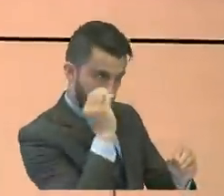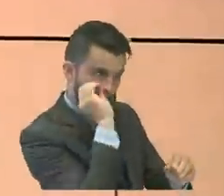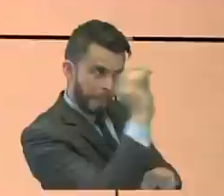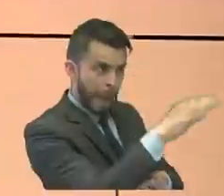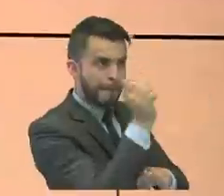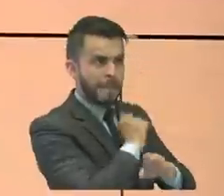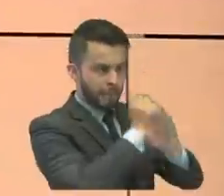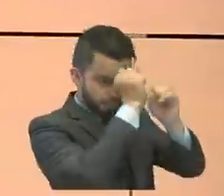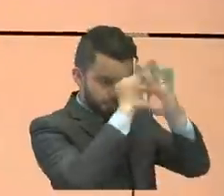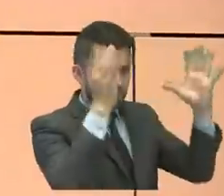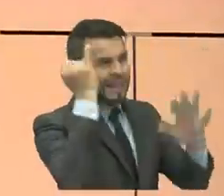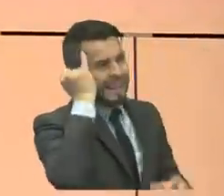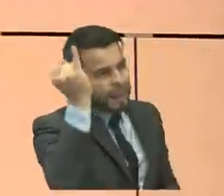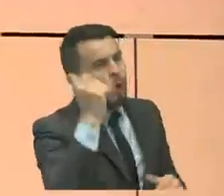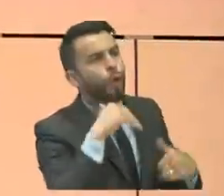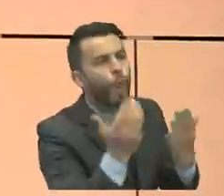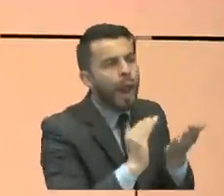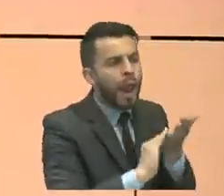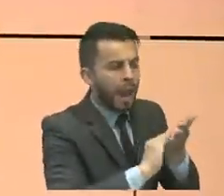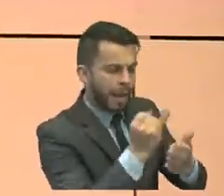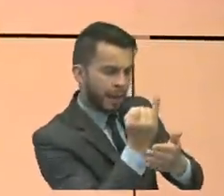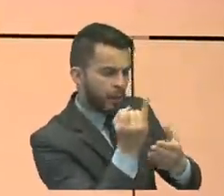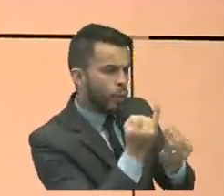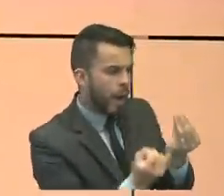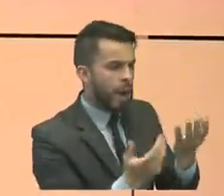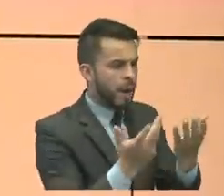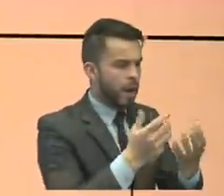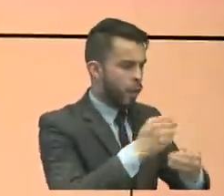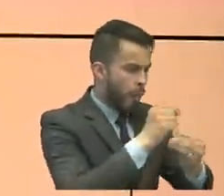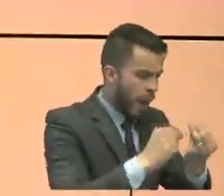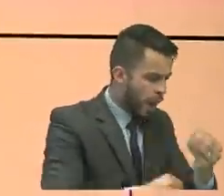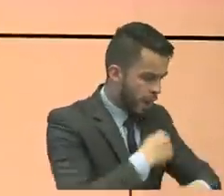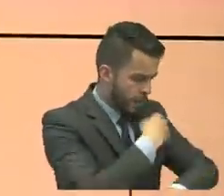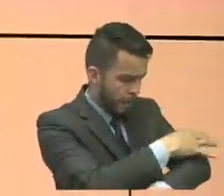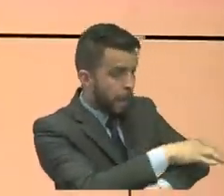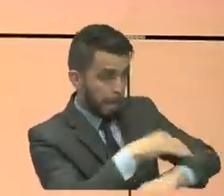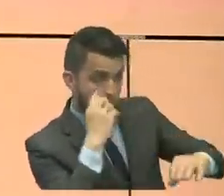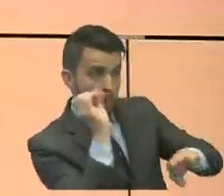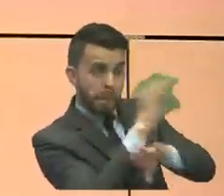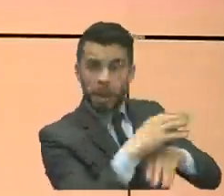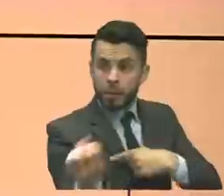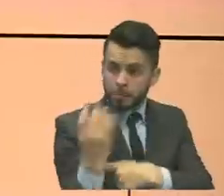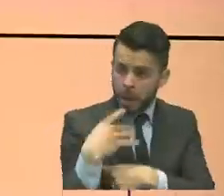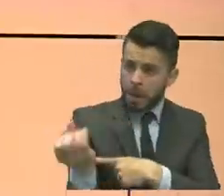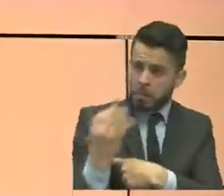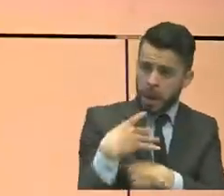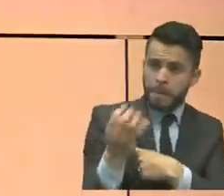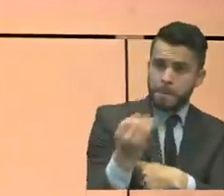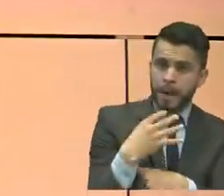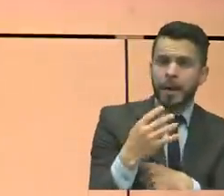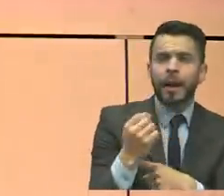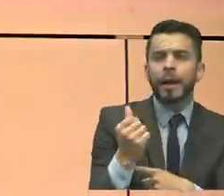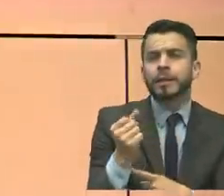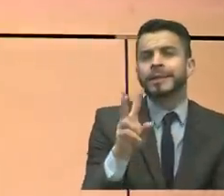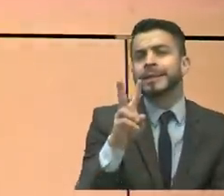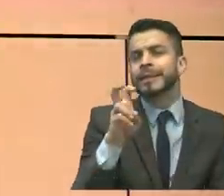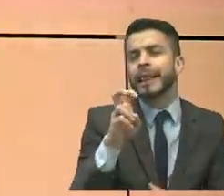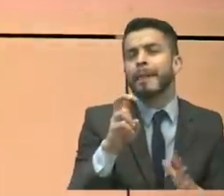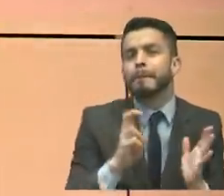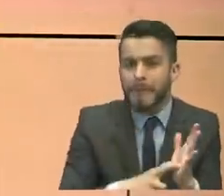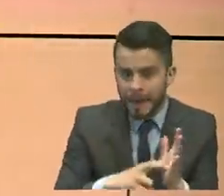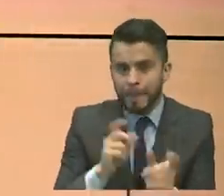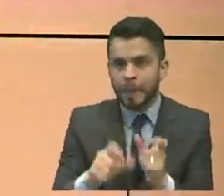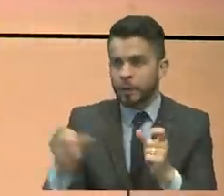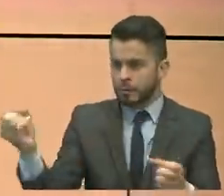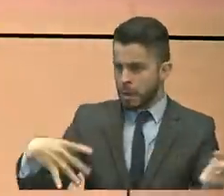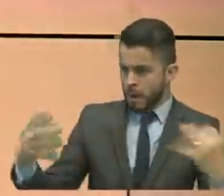co-creación del Corredor Verde Séptima. Cerca de 7.000 de ellos literalmente co-creando a través de una